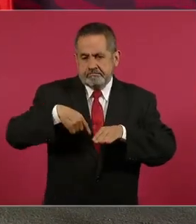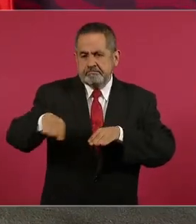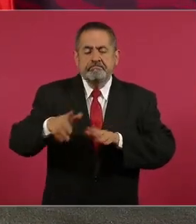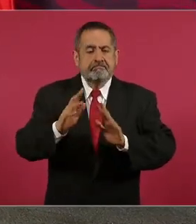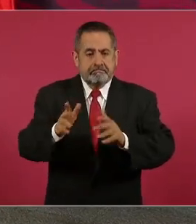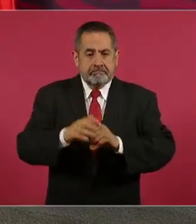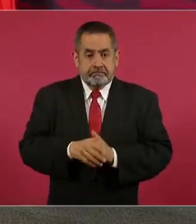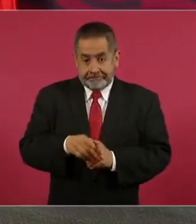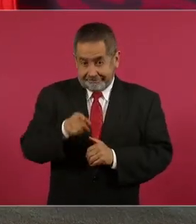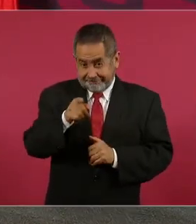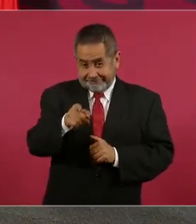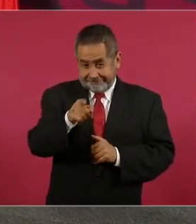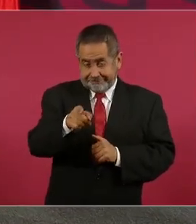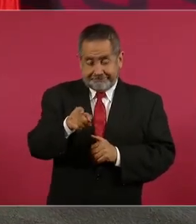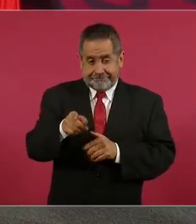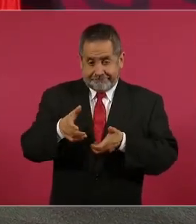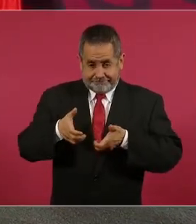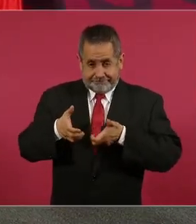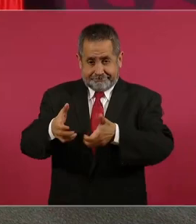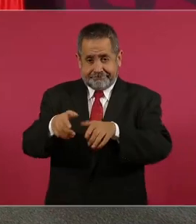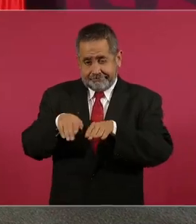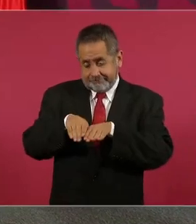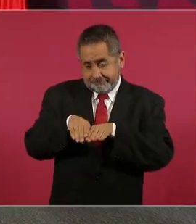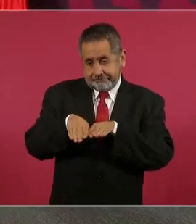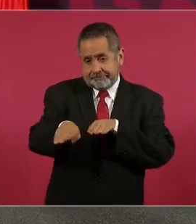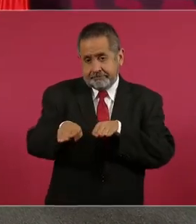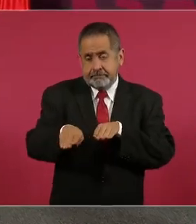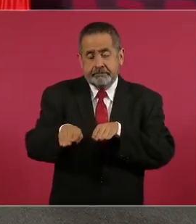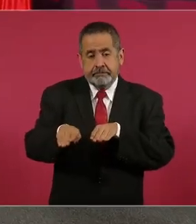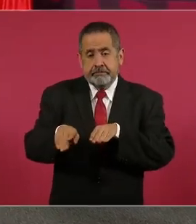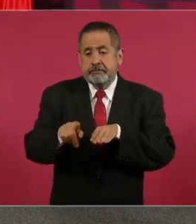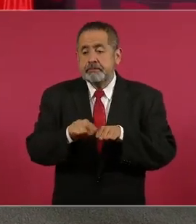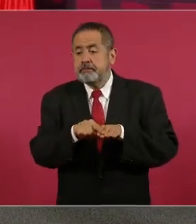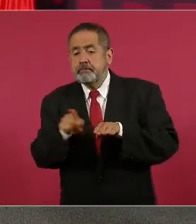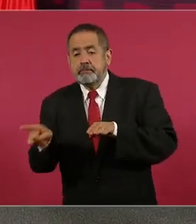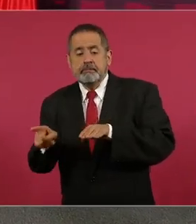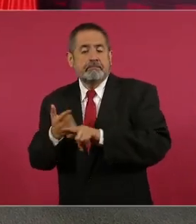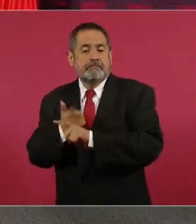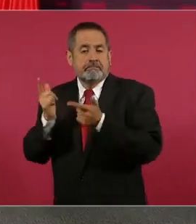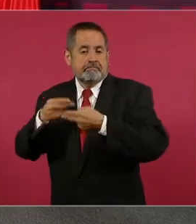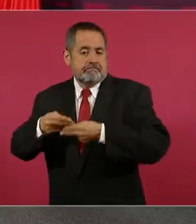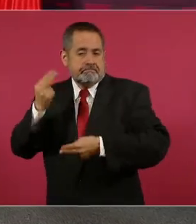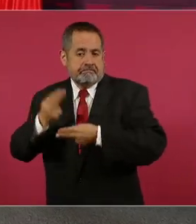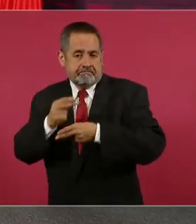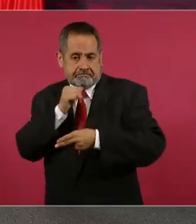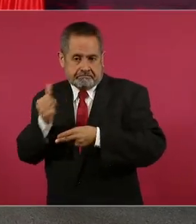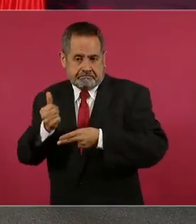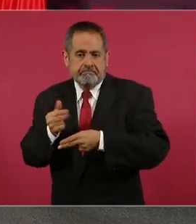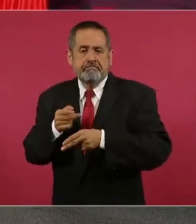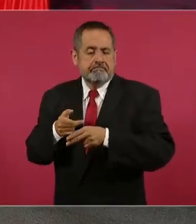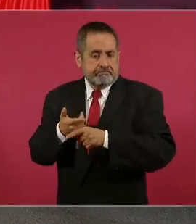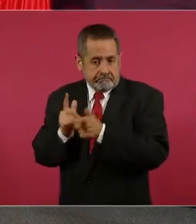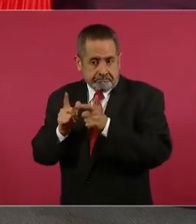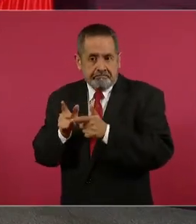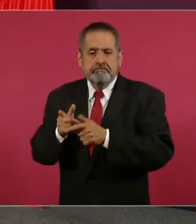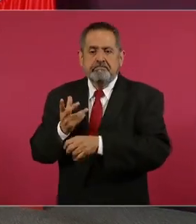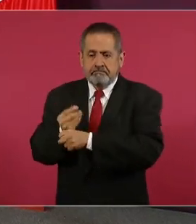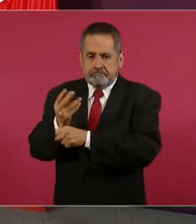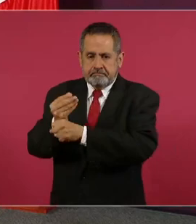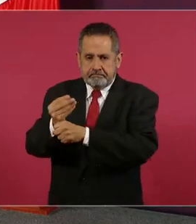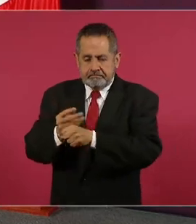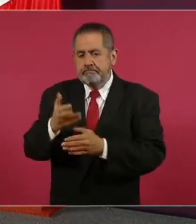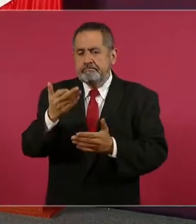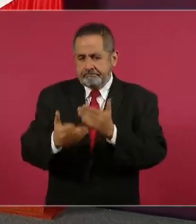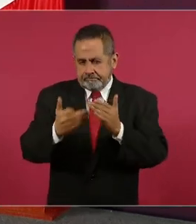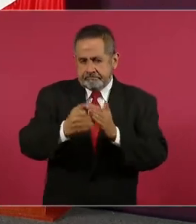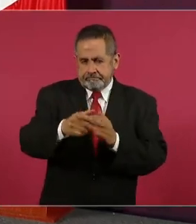de ese camino de la carretera libre ya se arregló, pero debe faltar esta